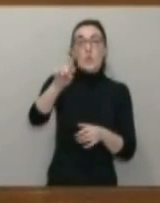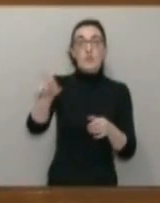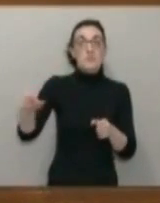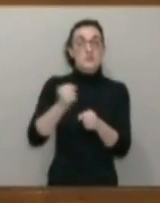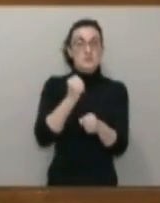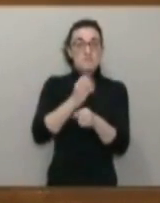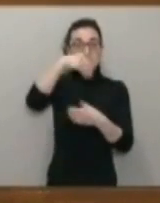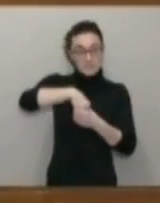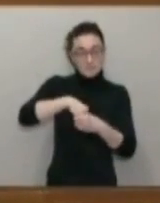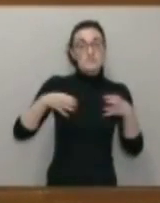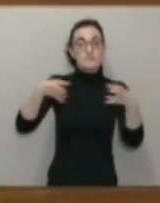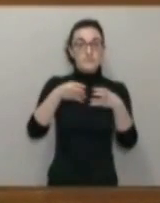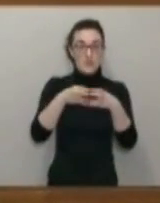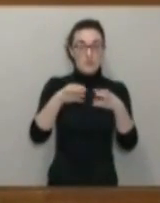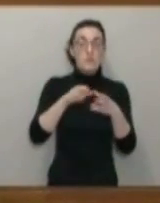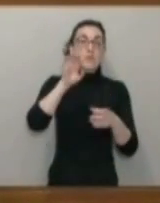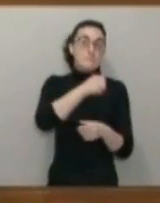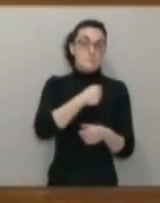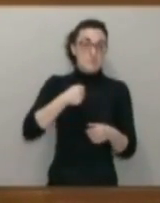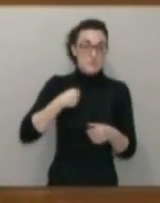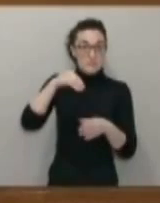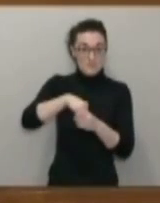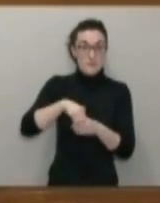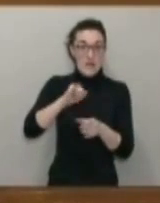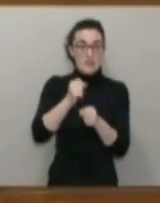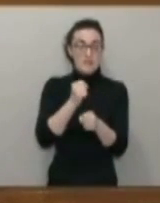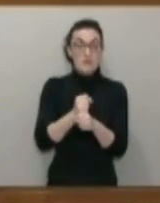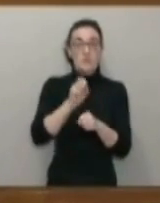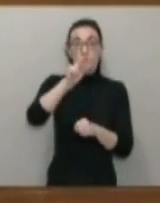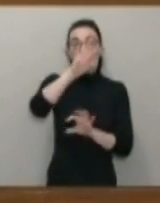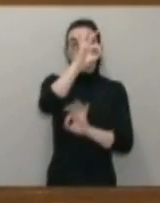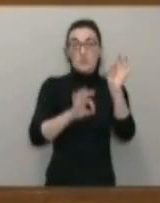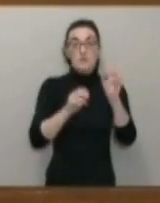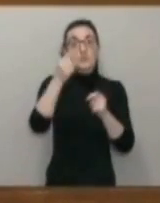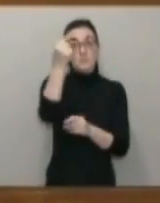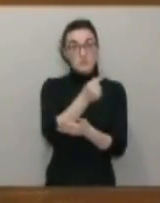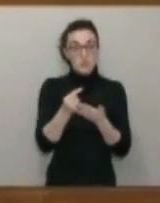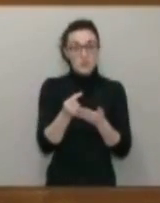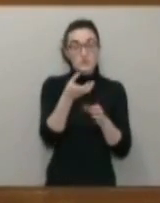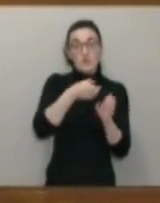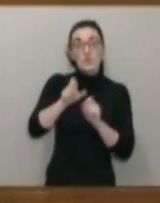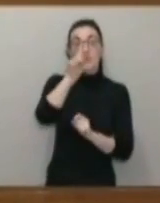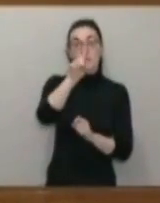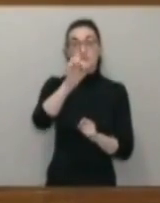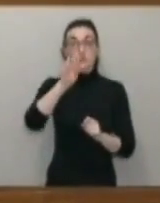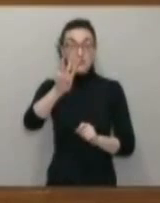que forman la plantilla del organismo autónomo. Un 12% del presupuesto,